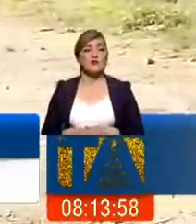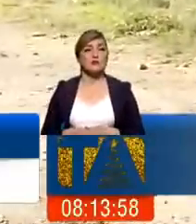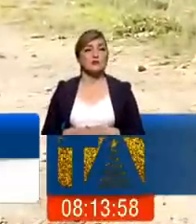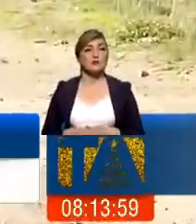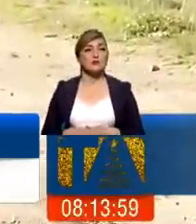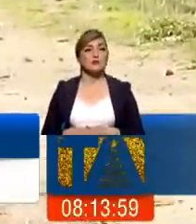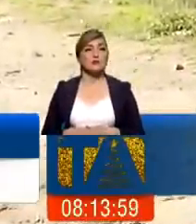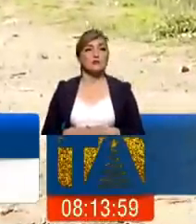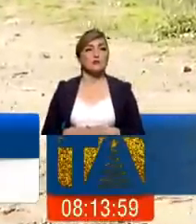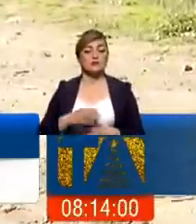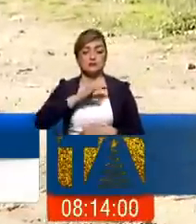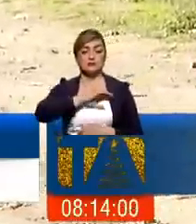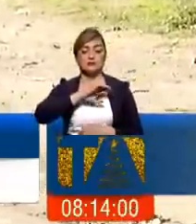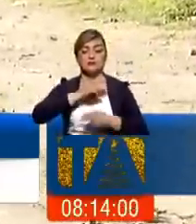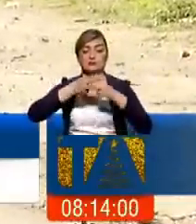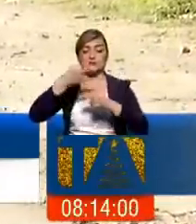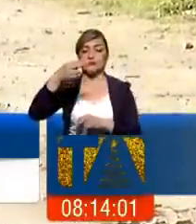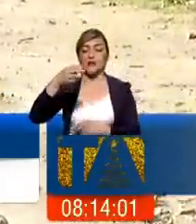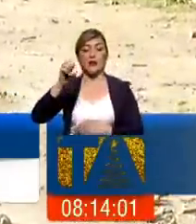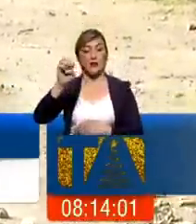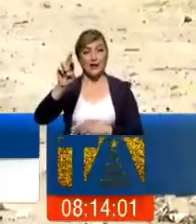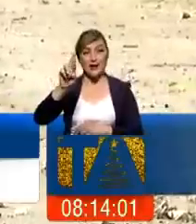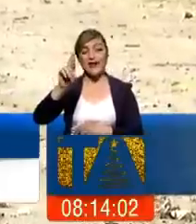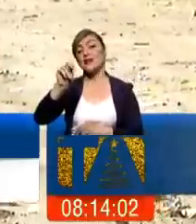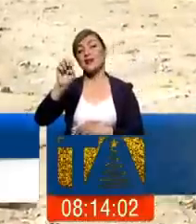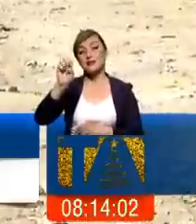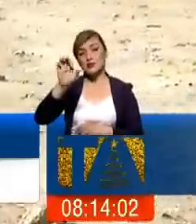municipio, que se llama la calle Ernesto Vaca, pero con la misma